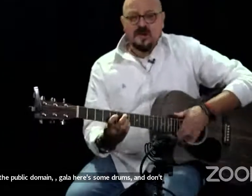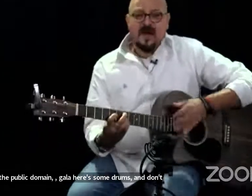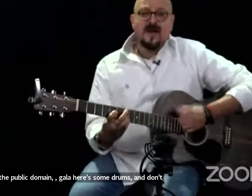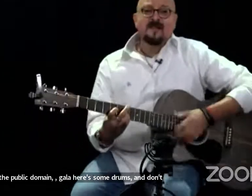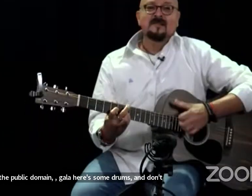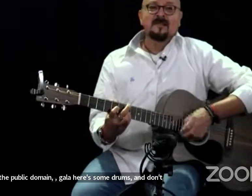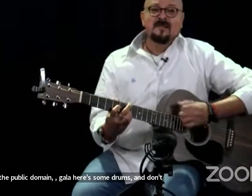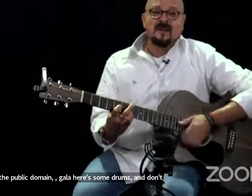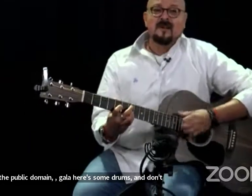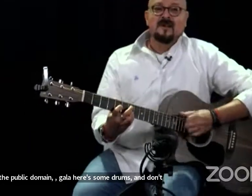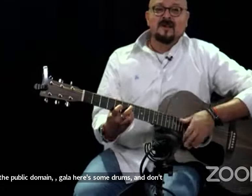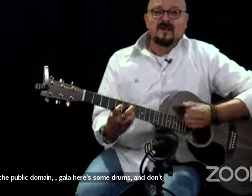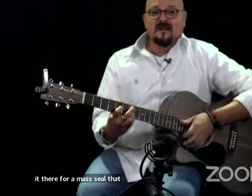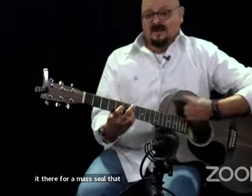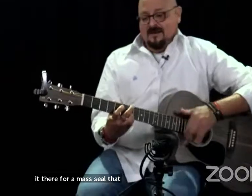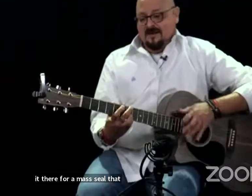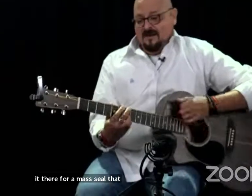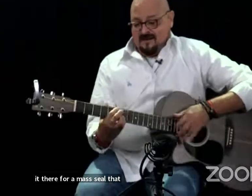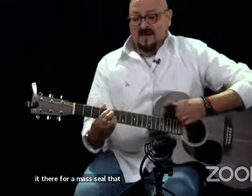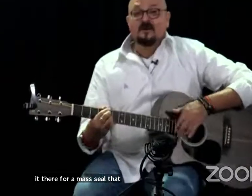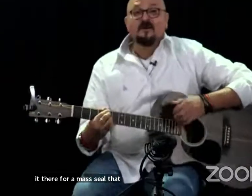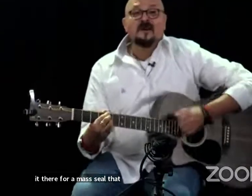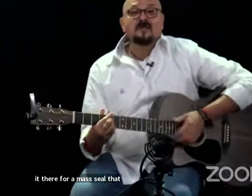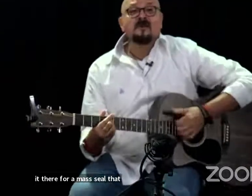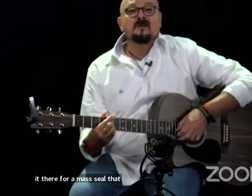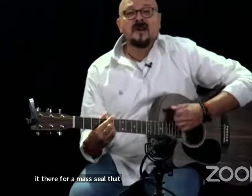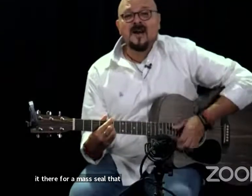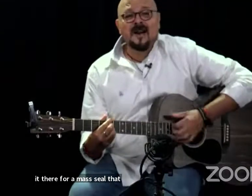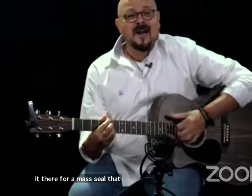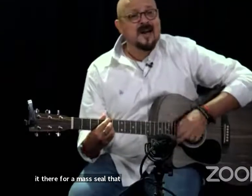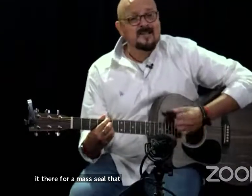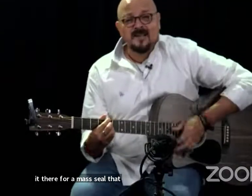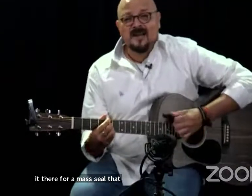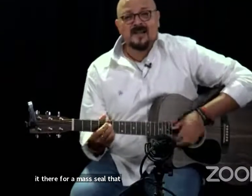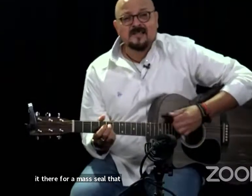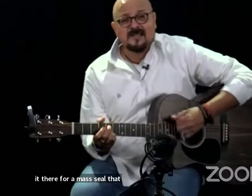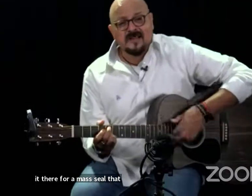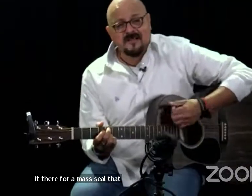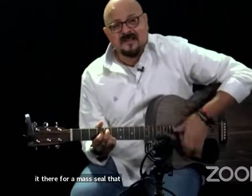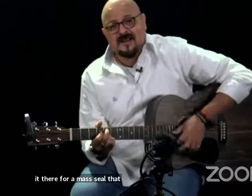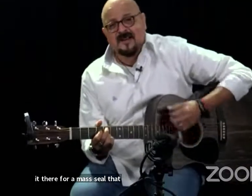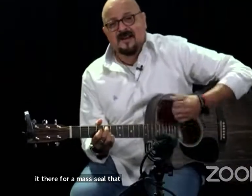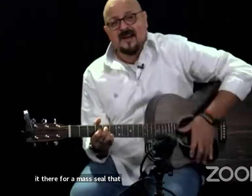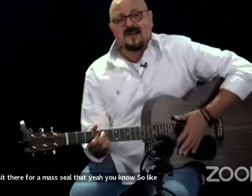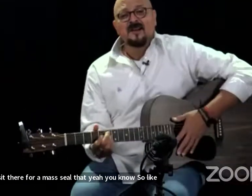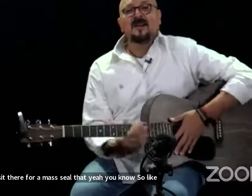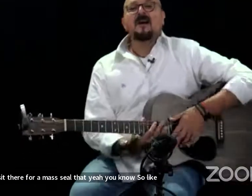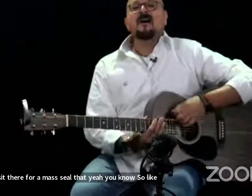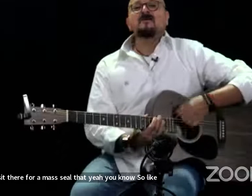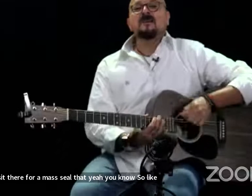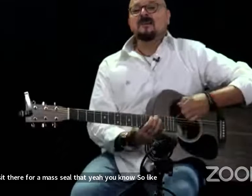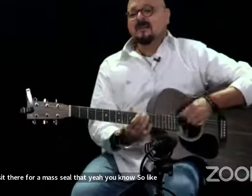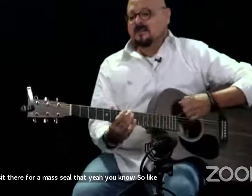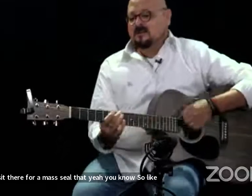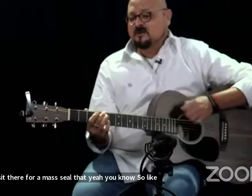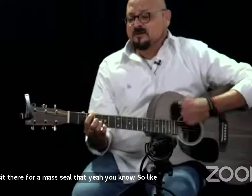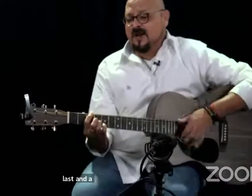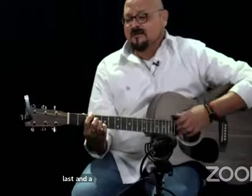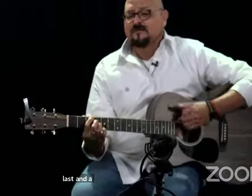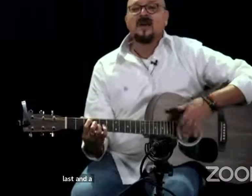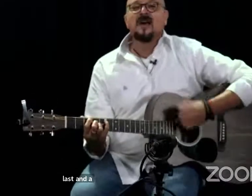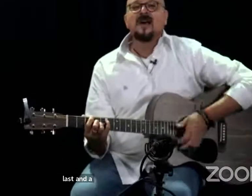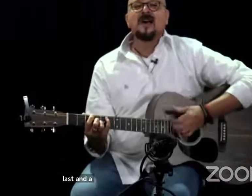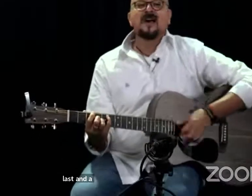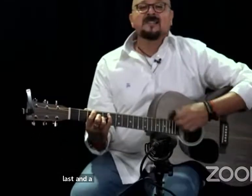Tú sientes que hay una sola raza en esta tierra. La vida es